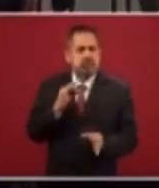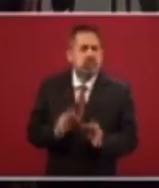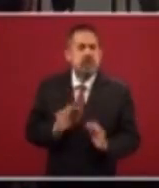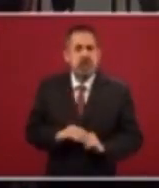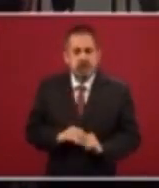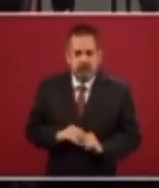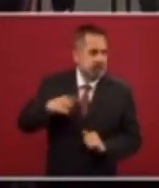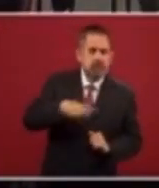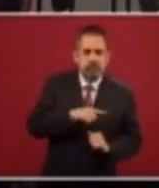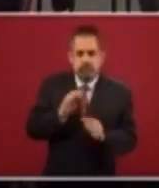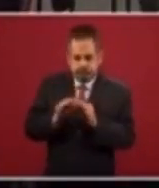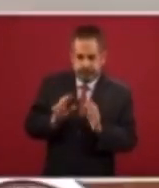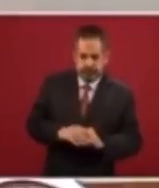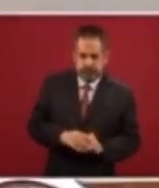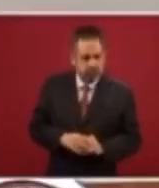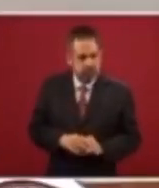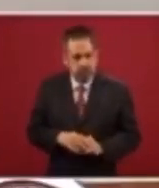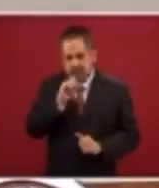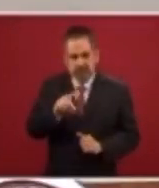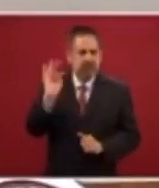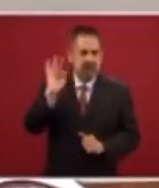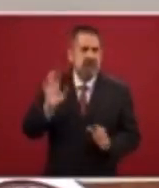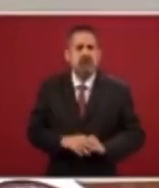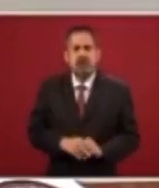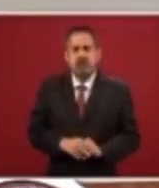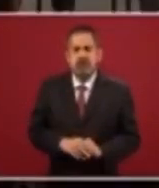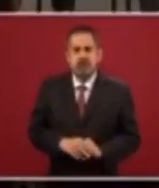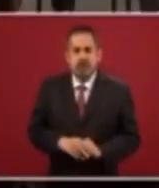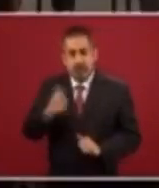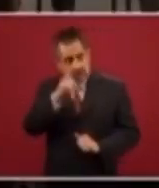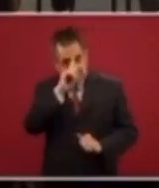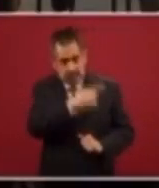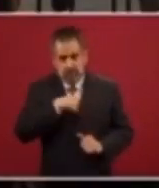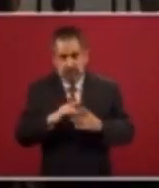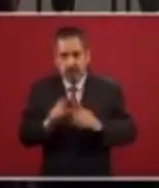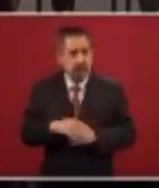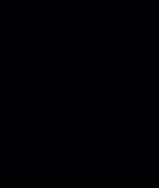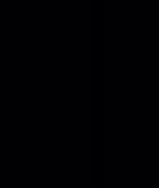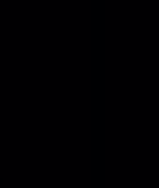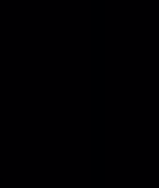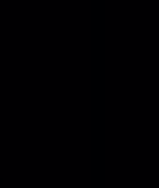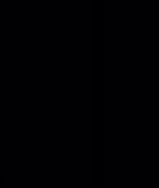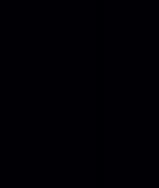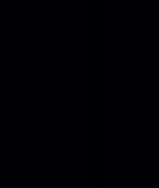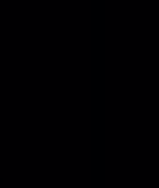está aplicando, ya hace falta en su momento, y así lo recomiendan los médicos, me hago la prueba.